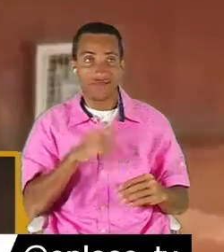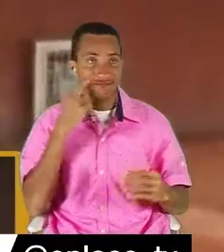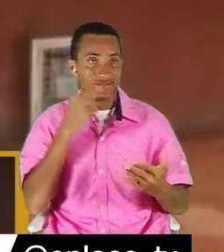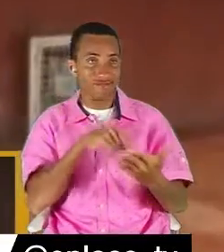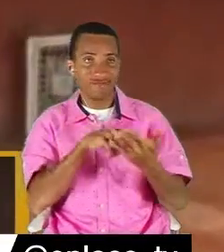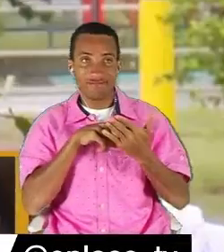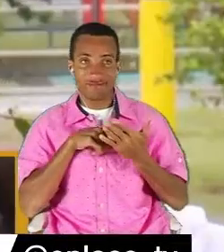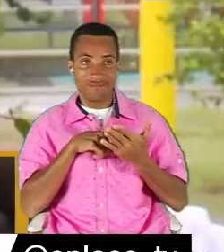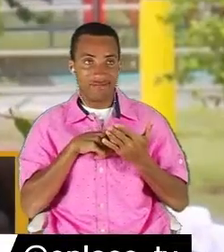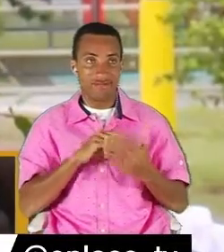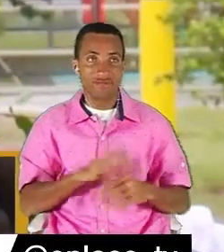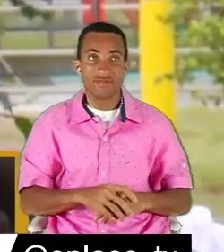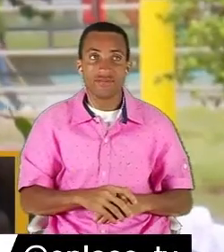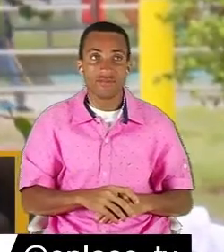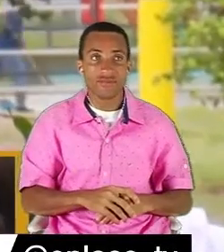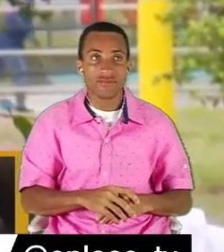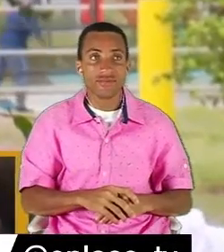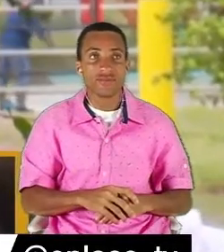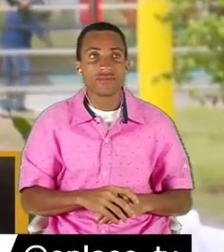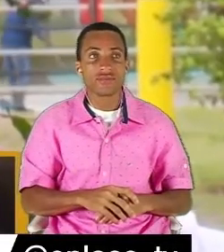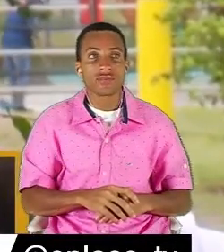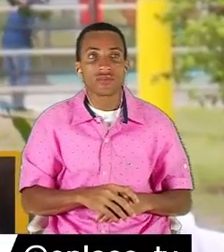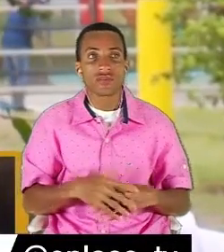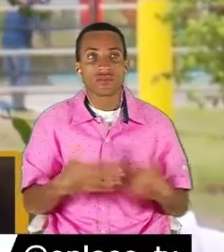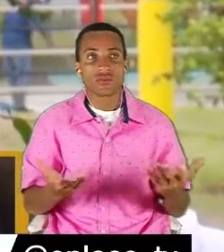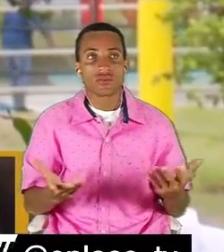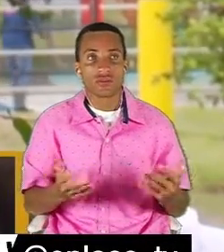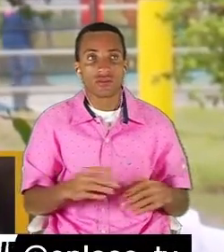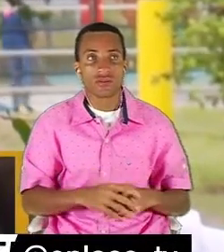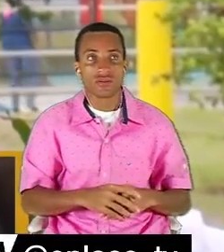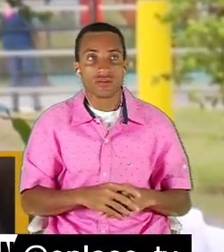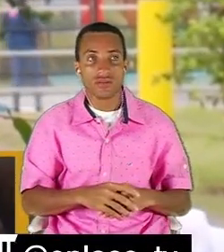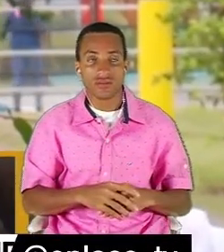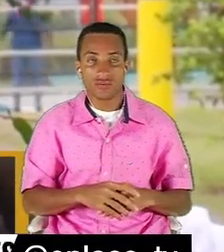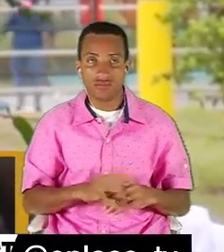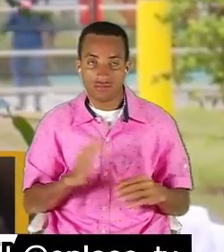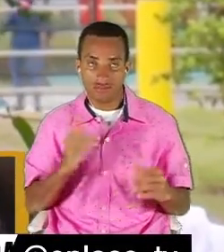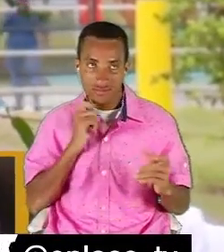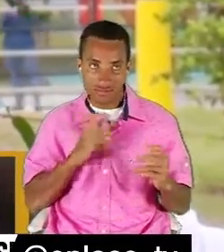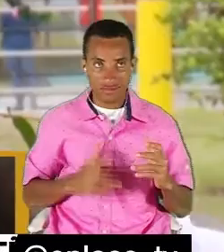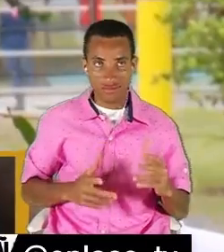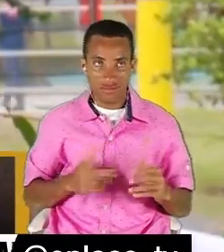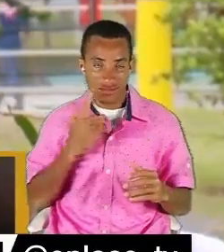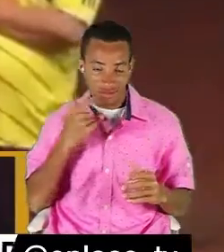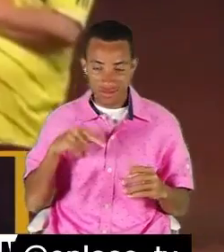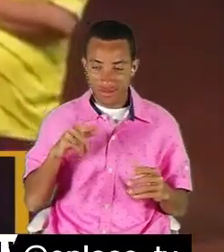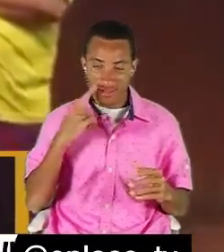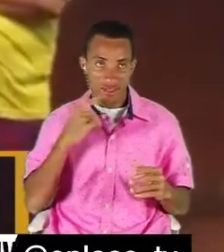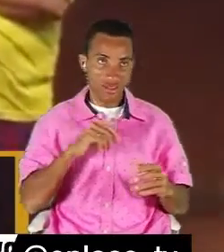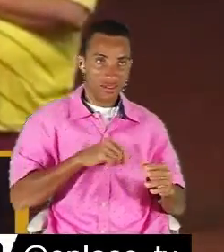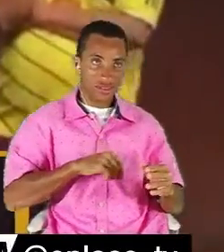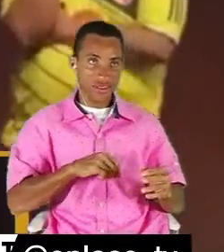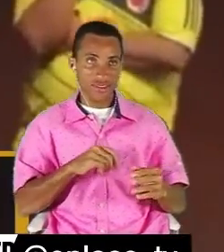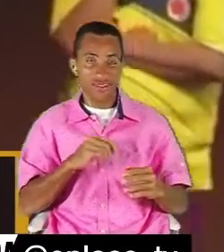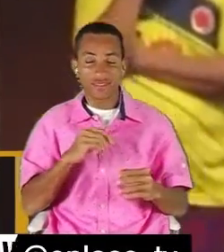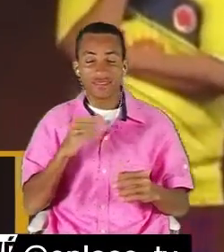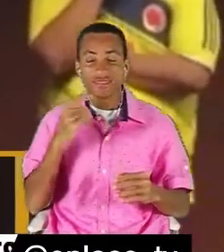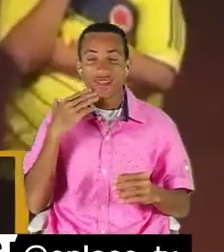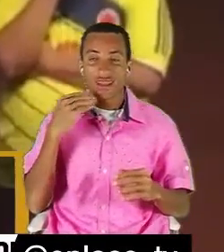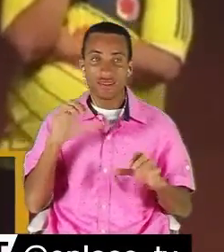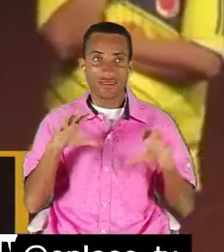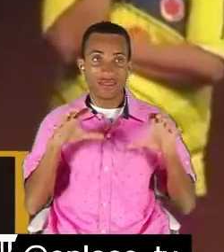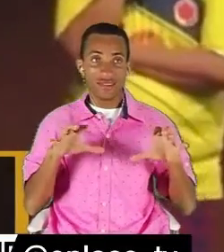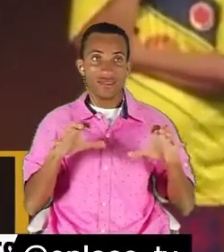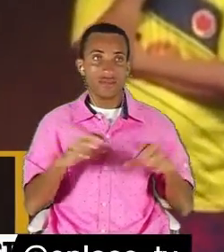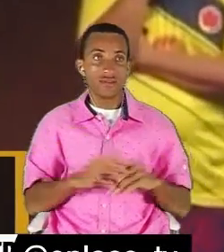irrespetuosos. Como es el movimiento que hizo, que todo el mundo ya lo vio. En última, según el funcionario, la sanción